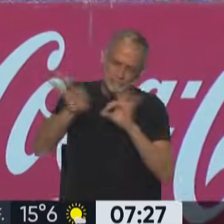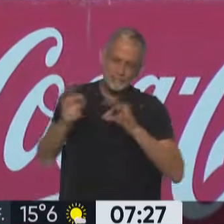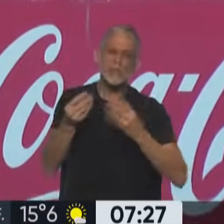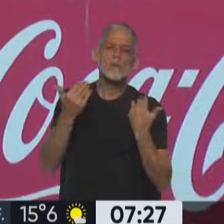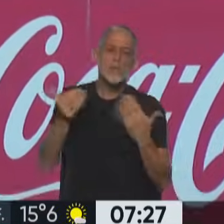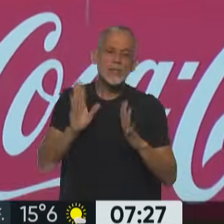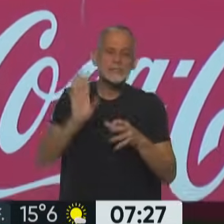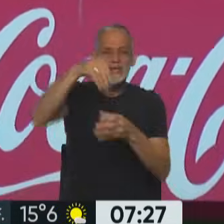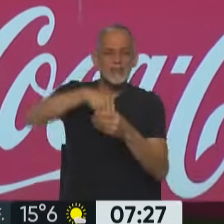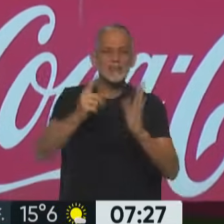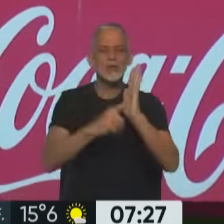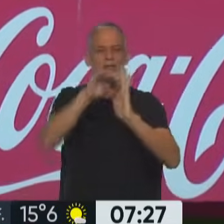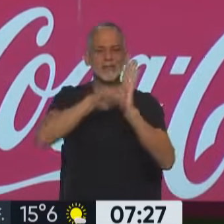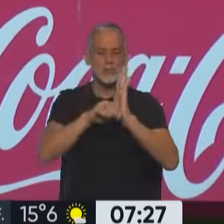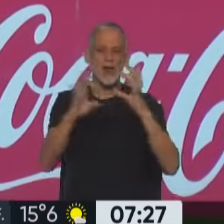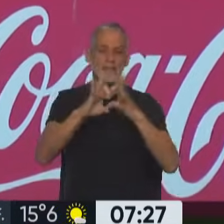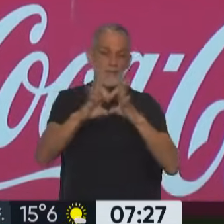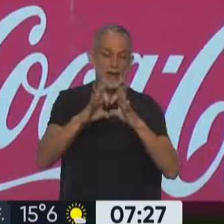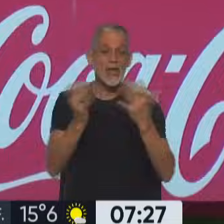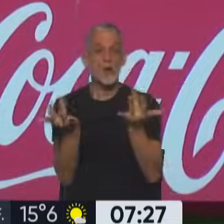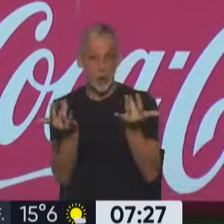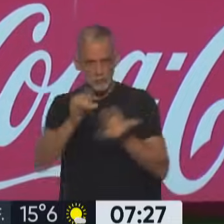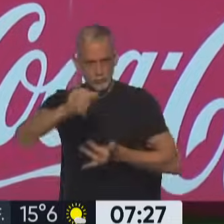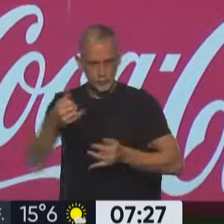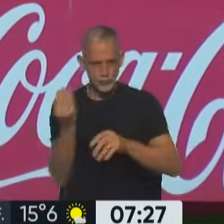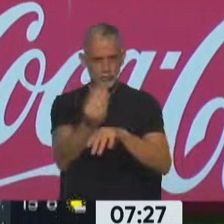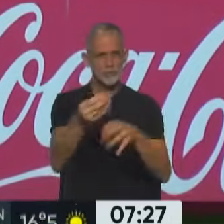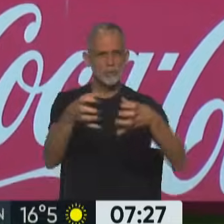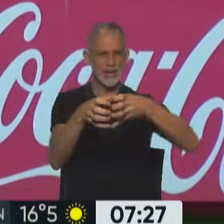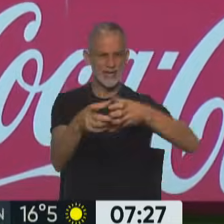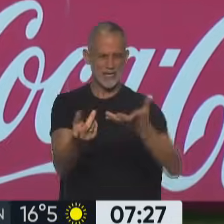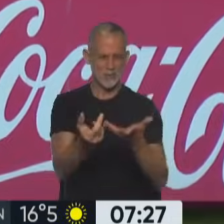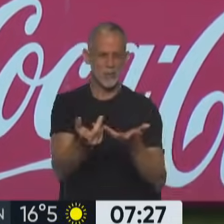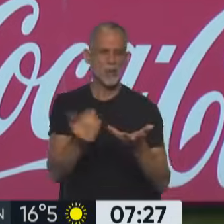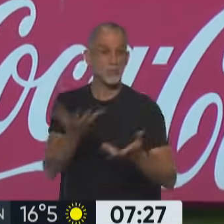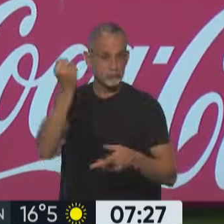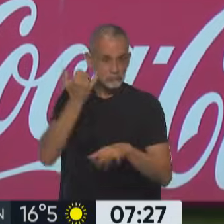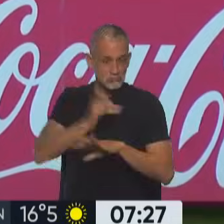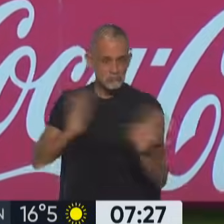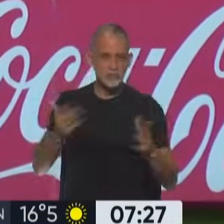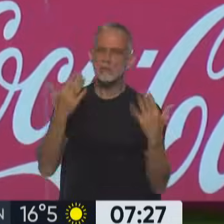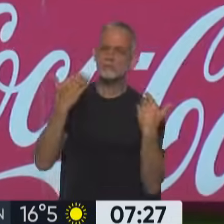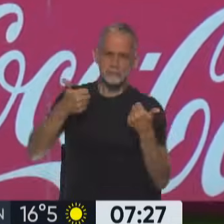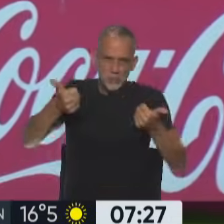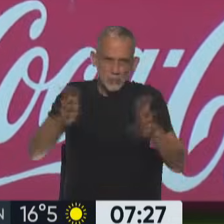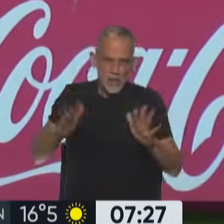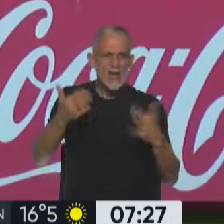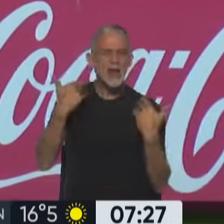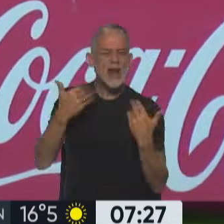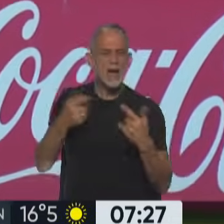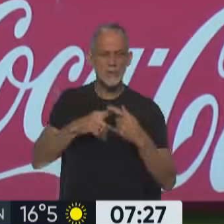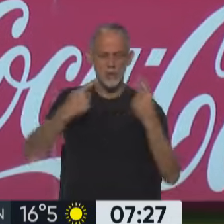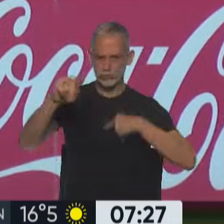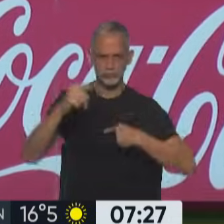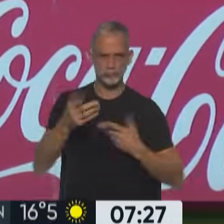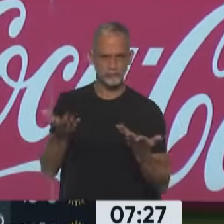podrían ser parte del equipo titular Fideo, Di María y Julián Álvarez. Esto tiene que ver con la recuperación, el cambio de aire y demás, mucho más rápido, experimentado